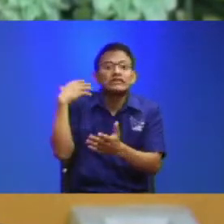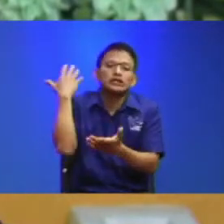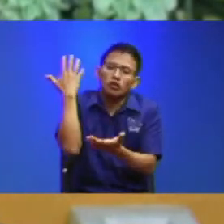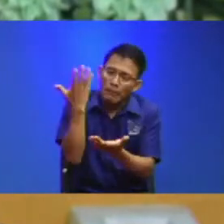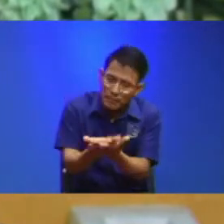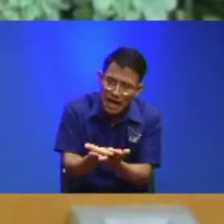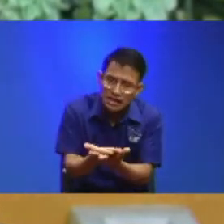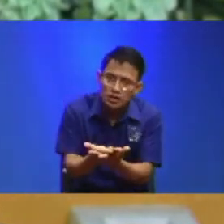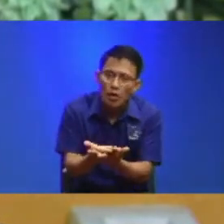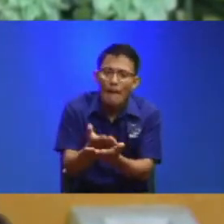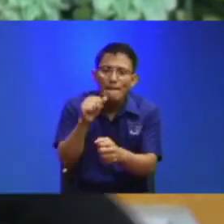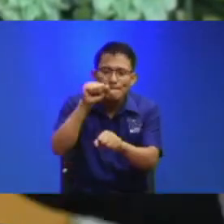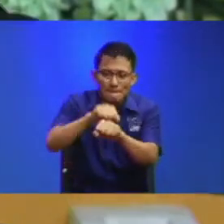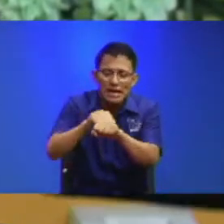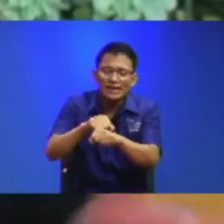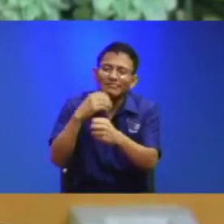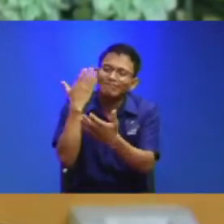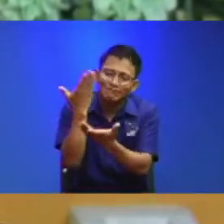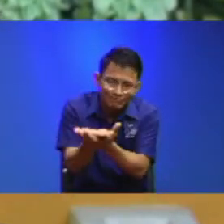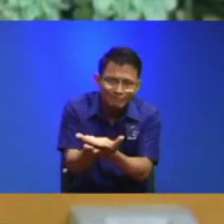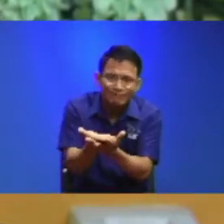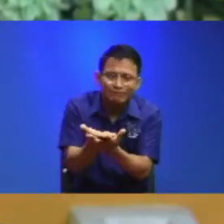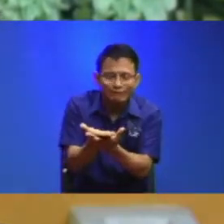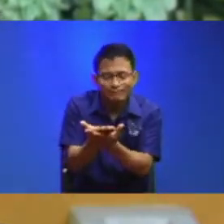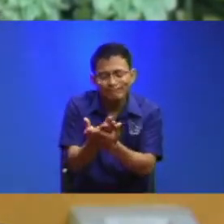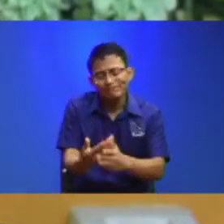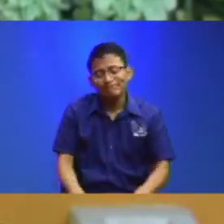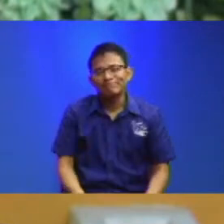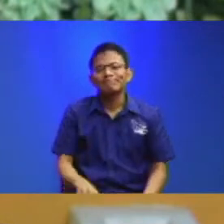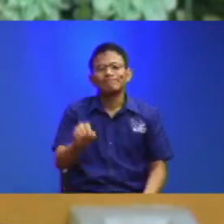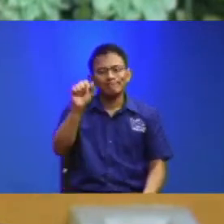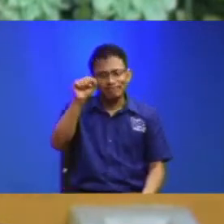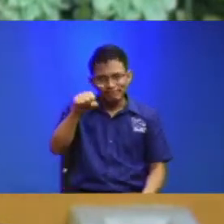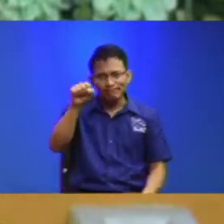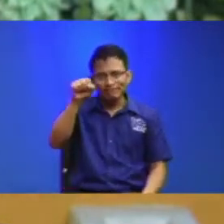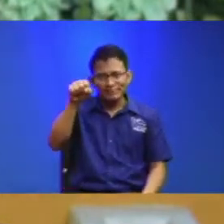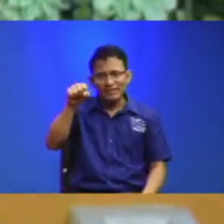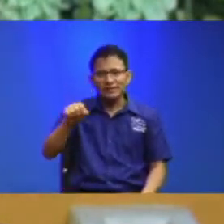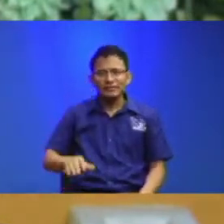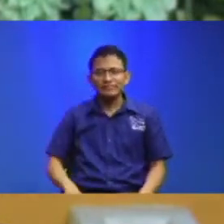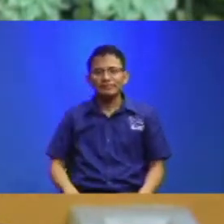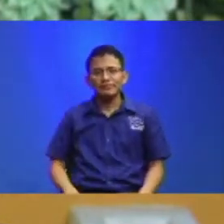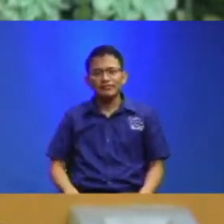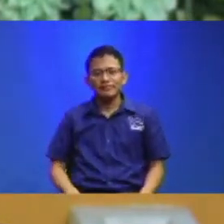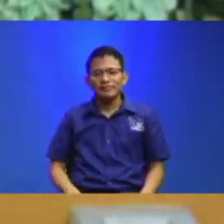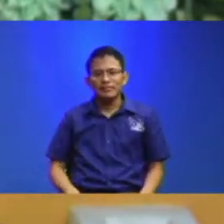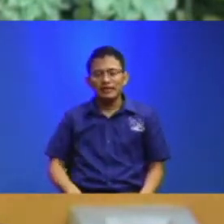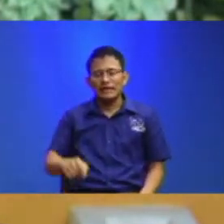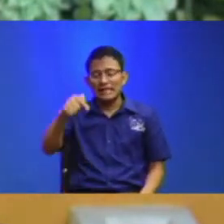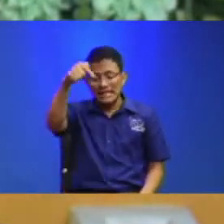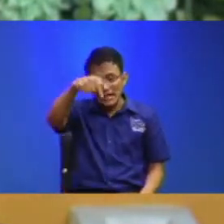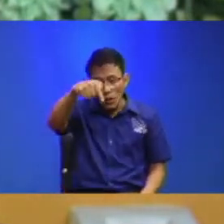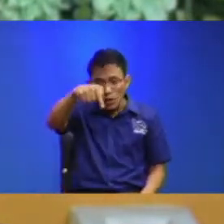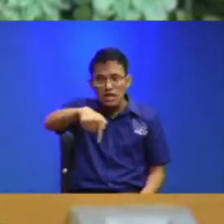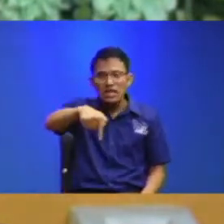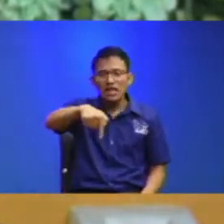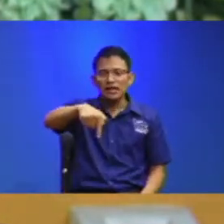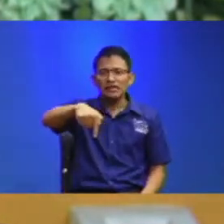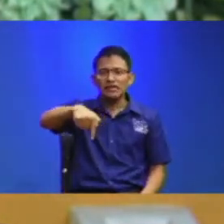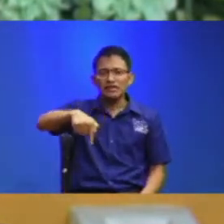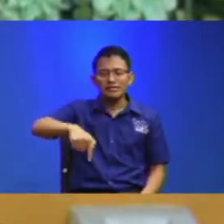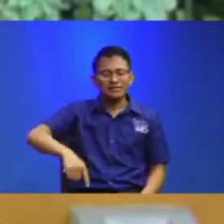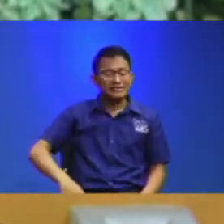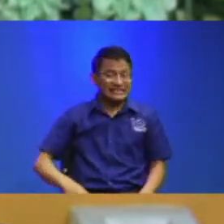uno. ¡Ay, Señor Jesús! Y eso en este tiempo es